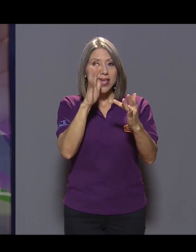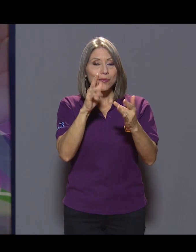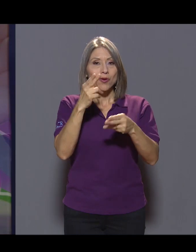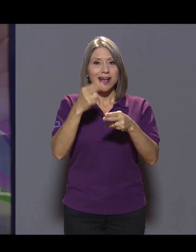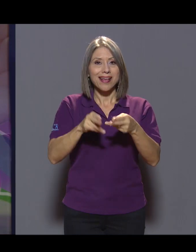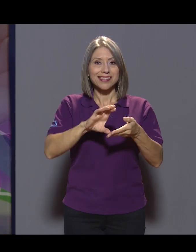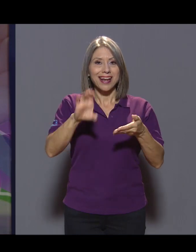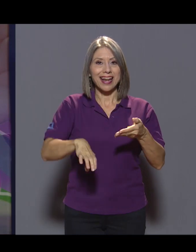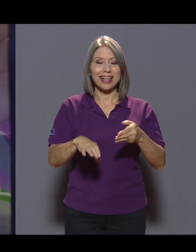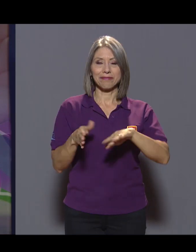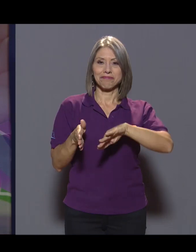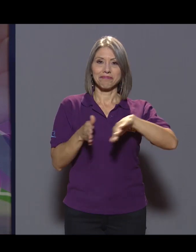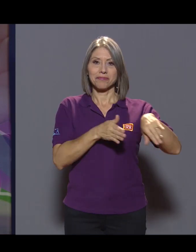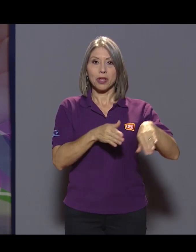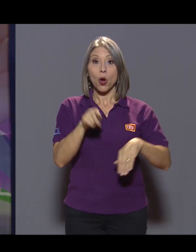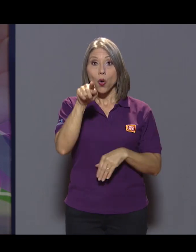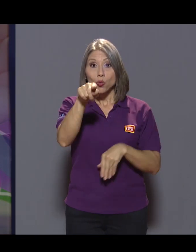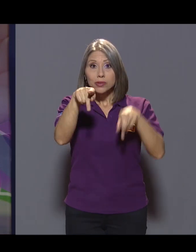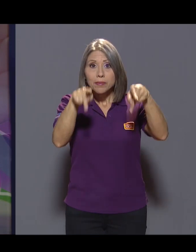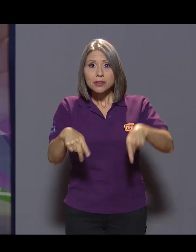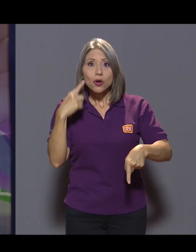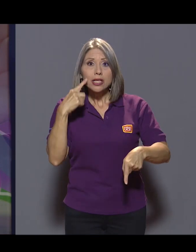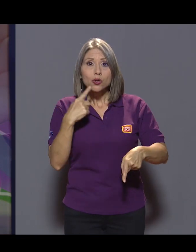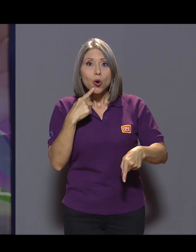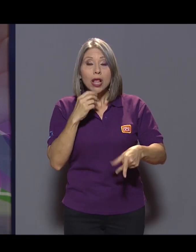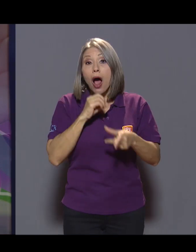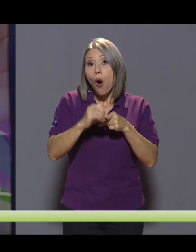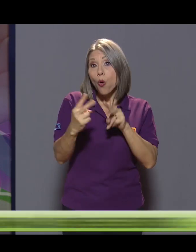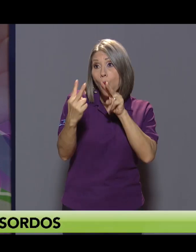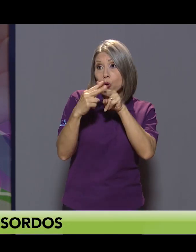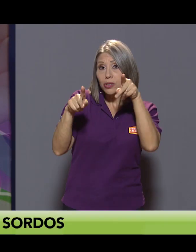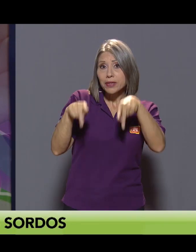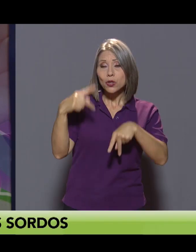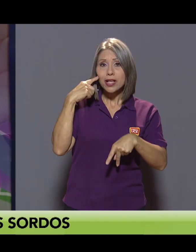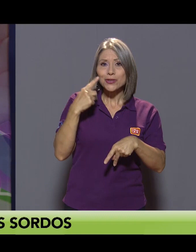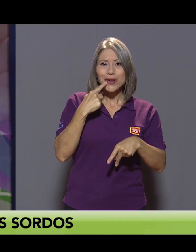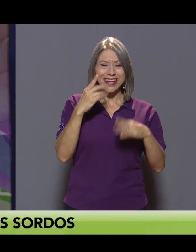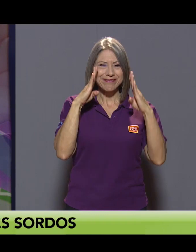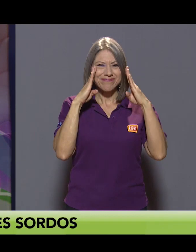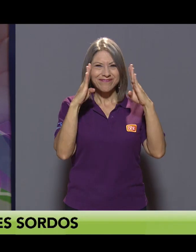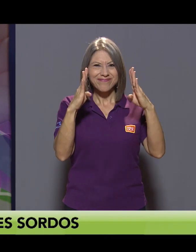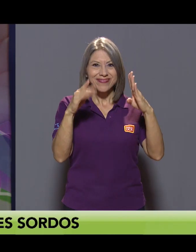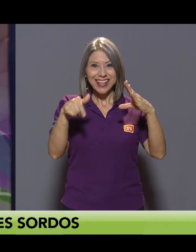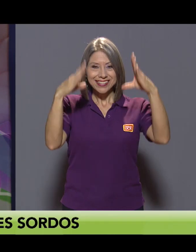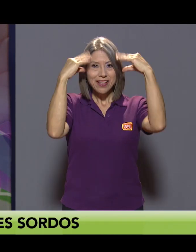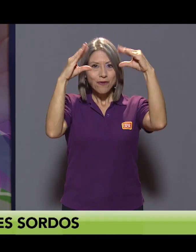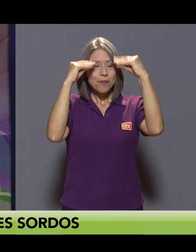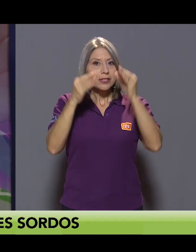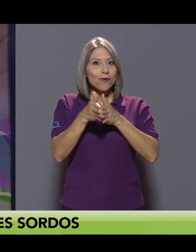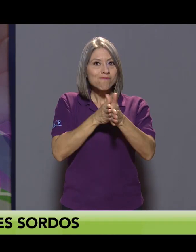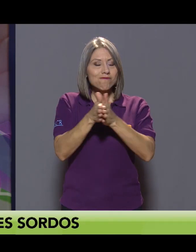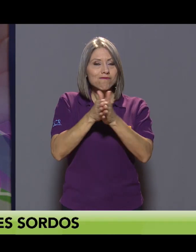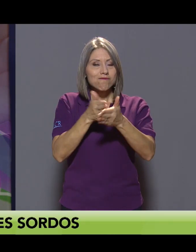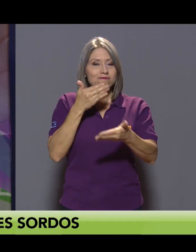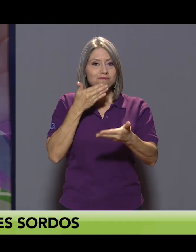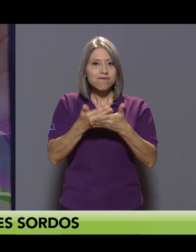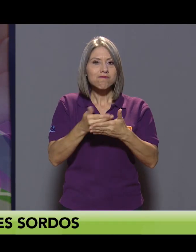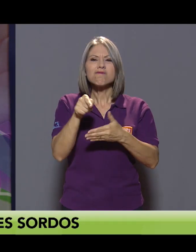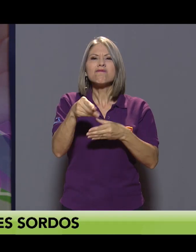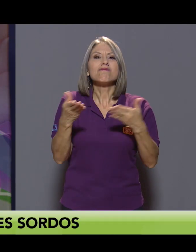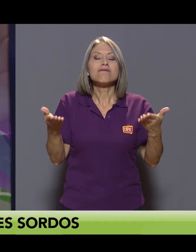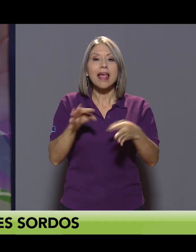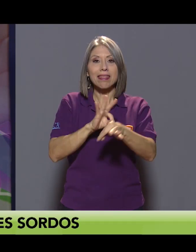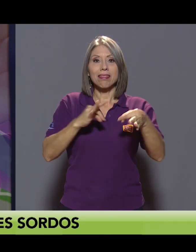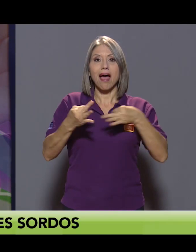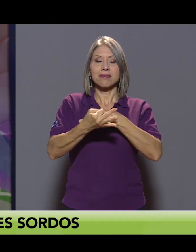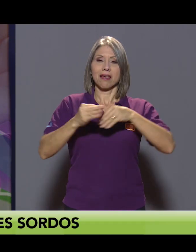Pasando a otro tema, si usted es persona sorda o conoce a alguien que lo sea, ponga mucha atención que esta información podría serle útil. Se trata